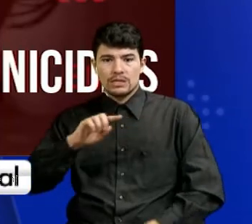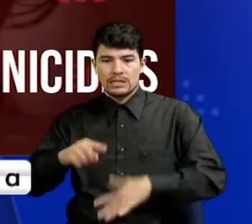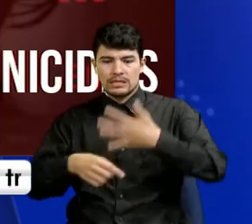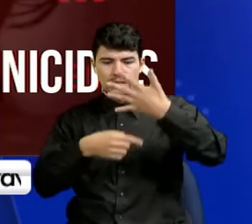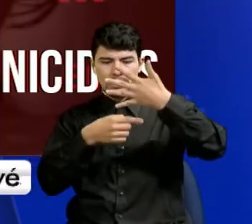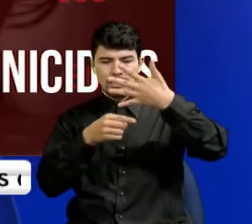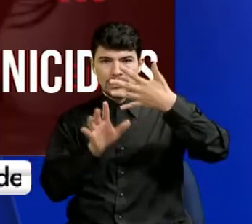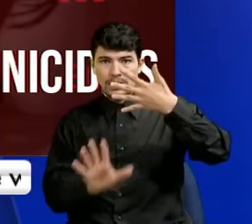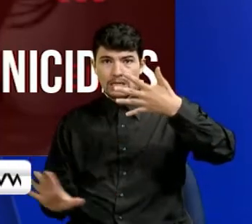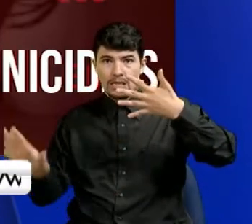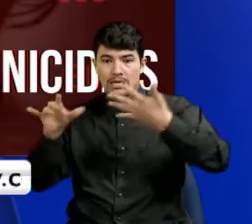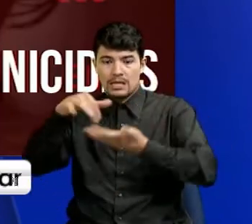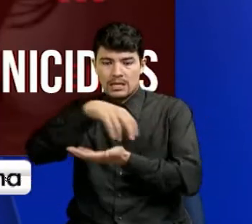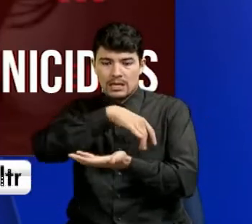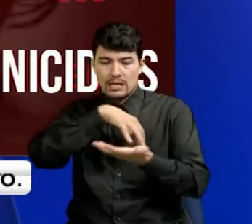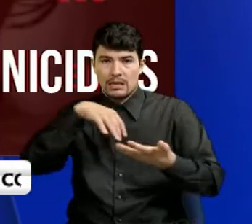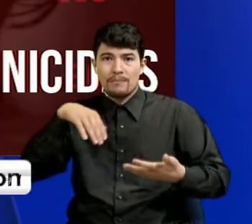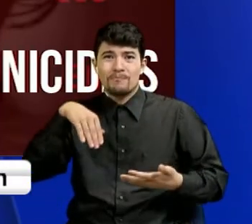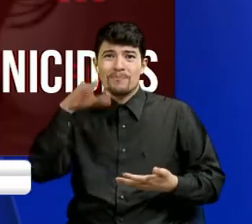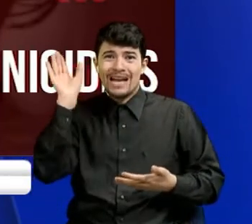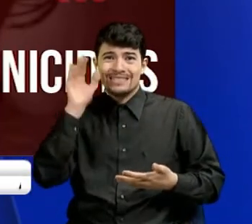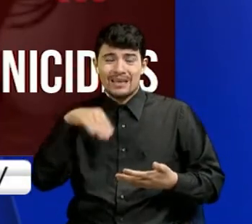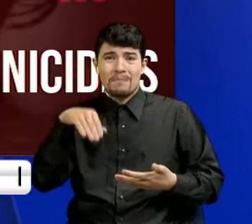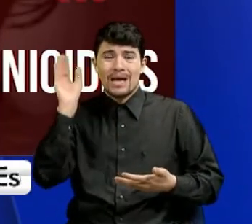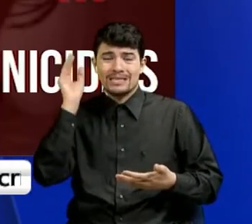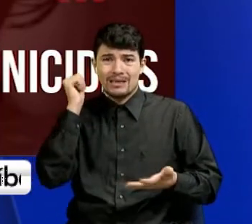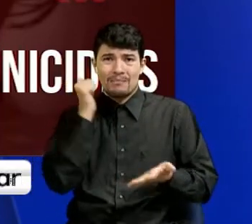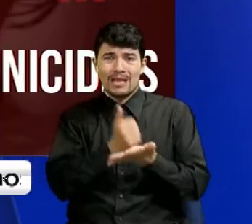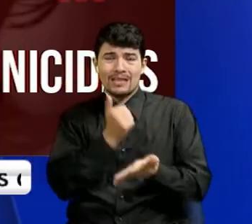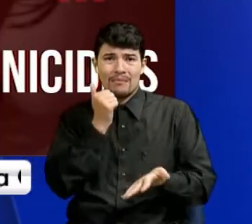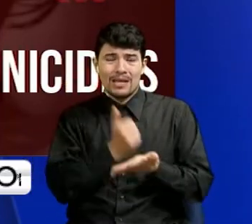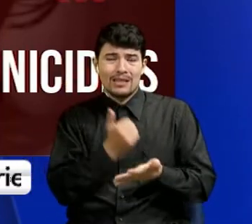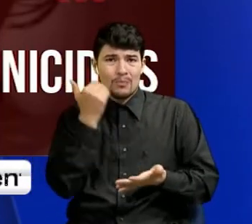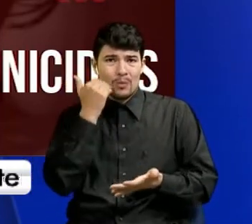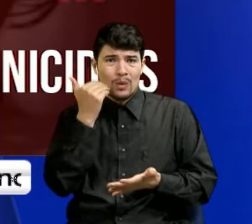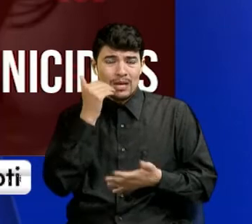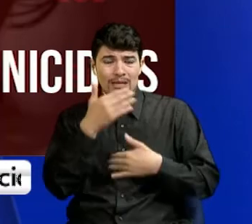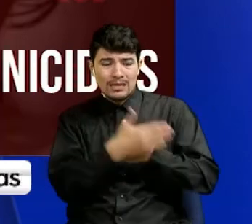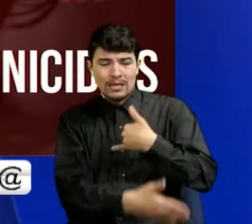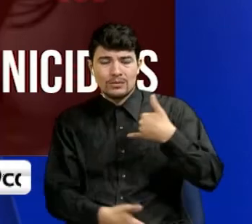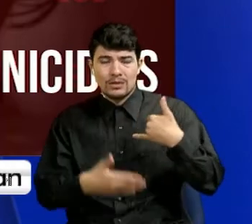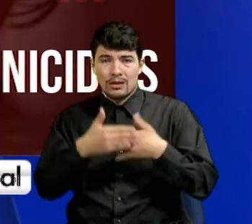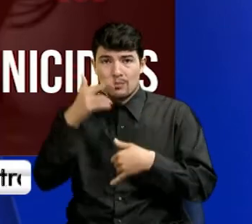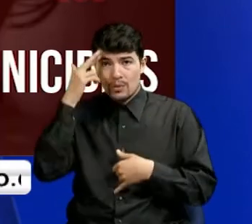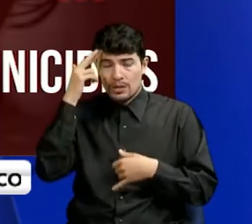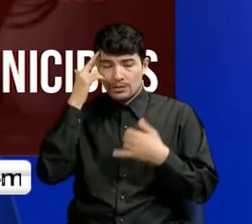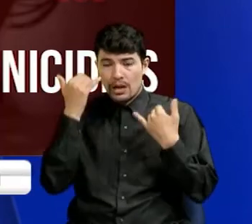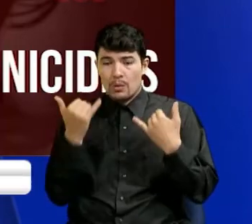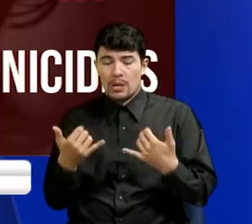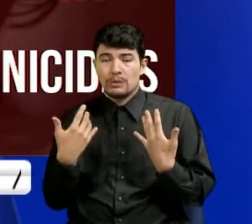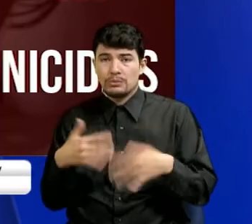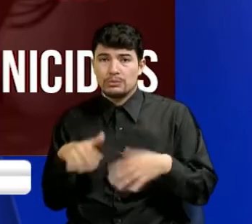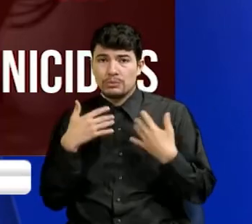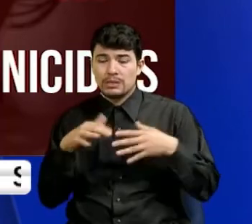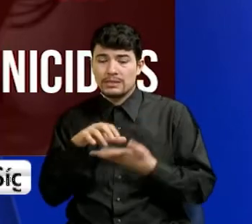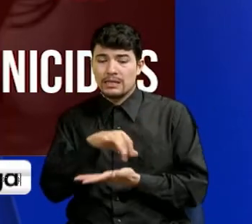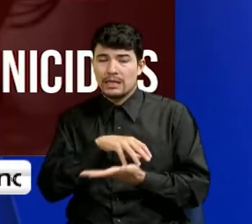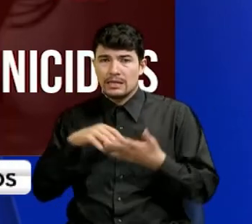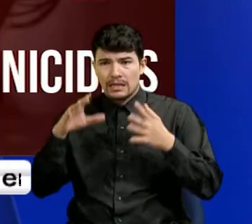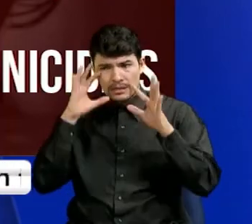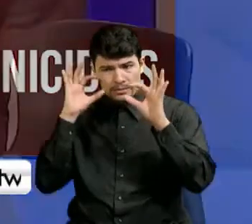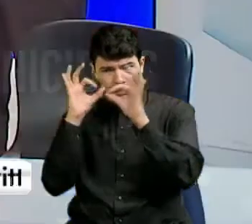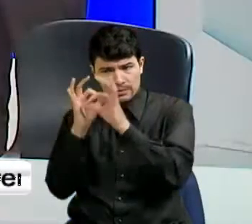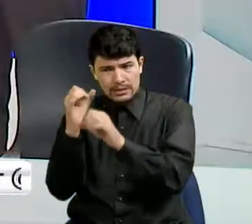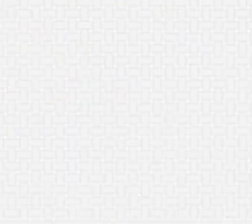santander con reportes de más feminicidios a nivel nacional por la que se está trabajando particularmente para que se